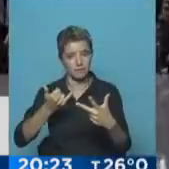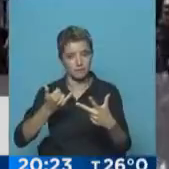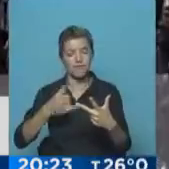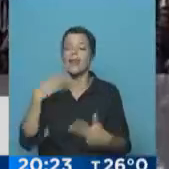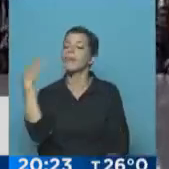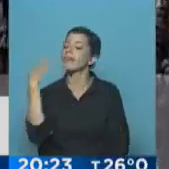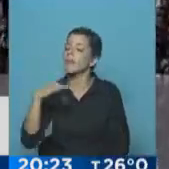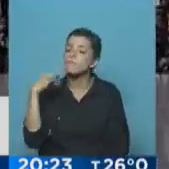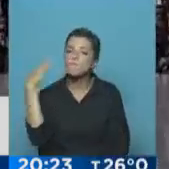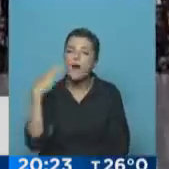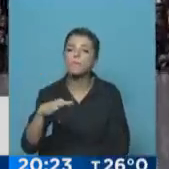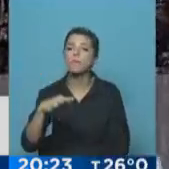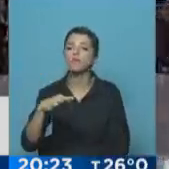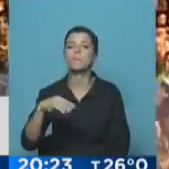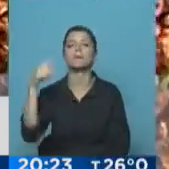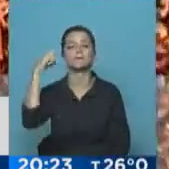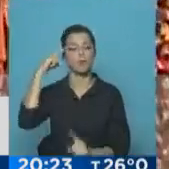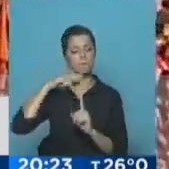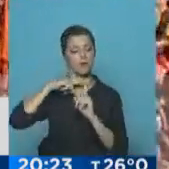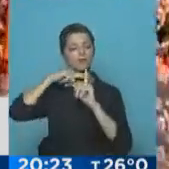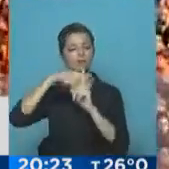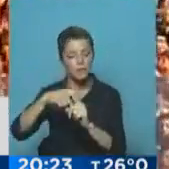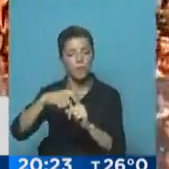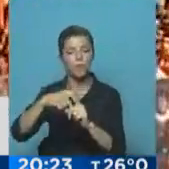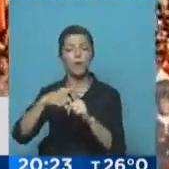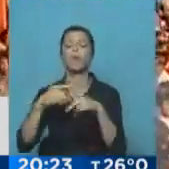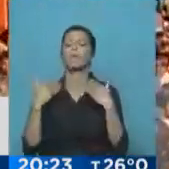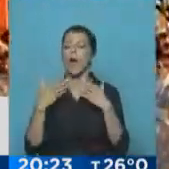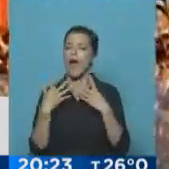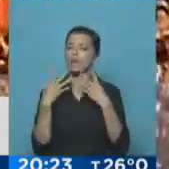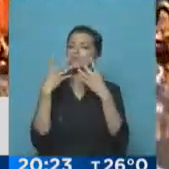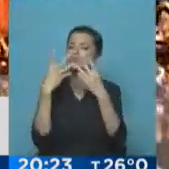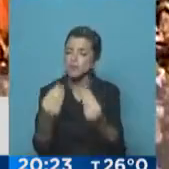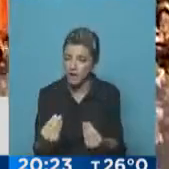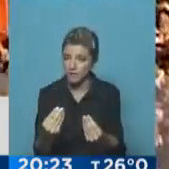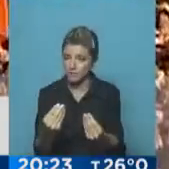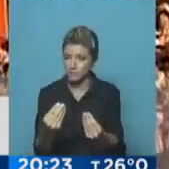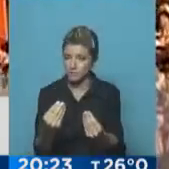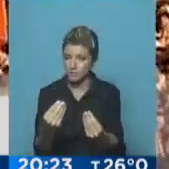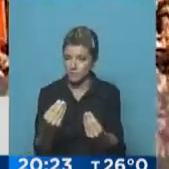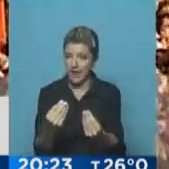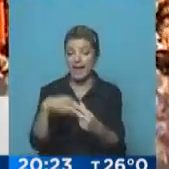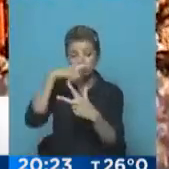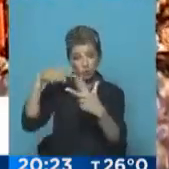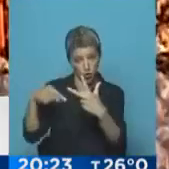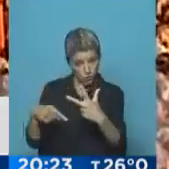tenemos que tener la actitud positiva para ayudar a que esas cosas no puedan